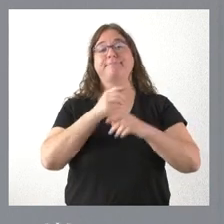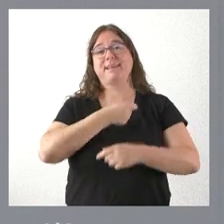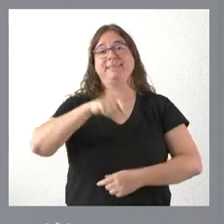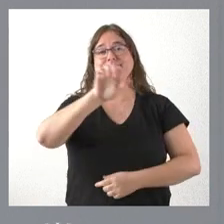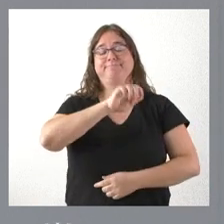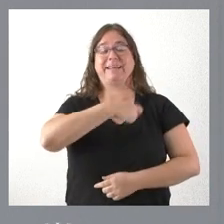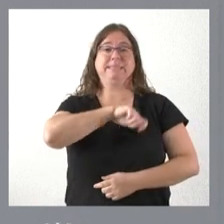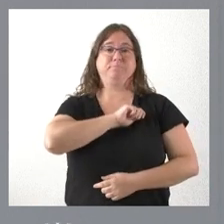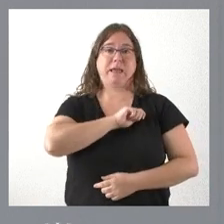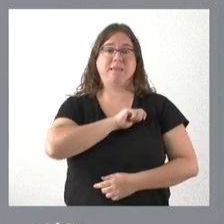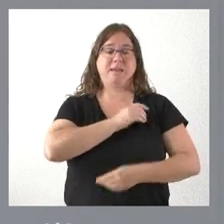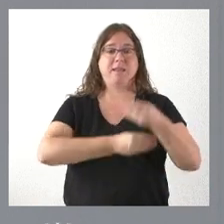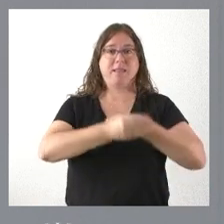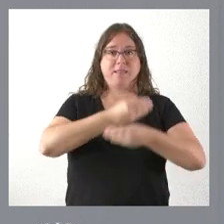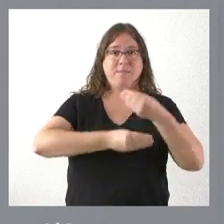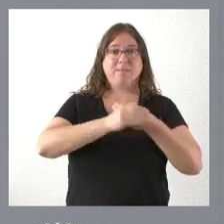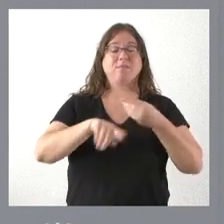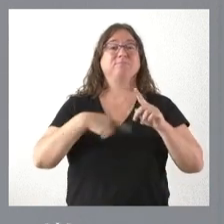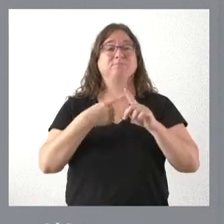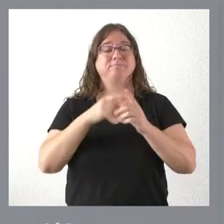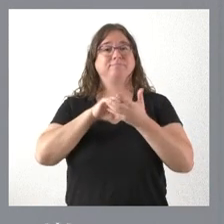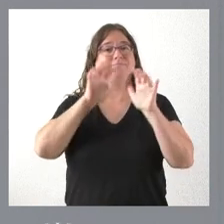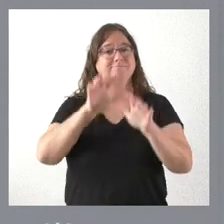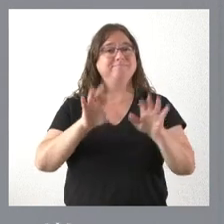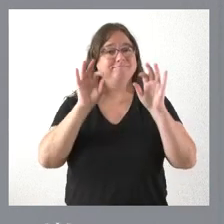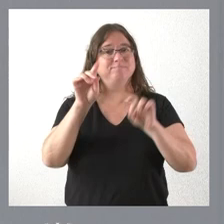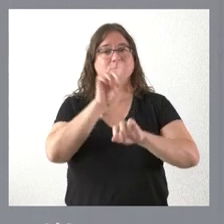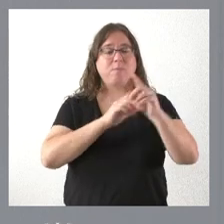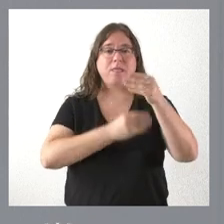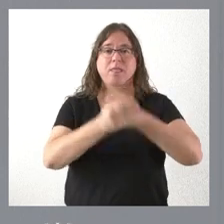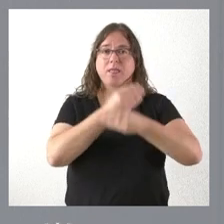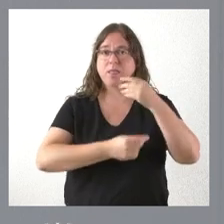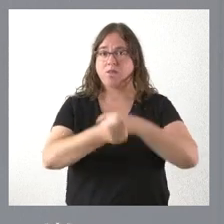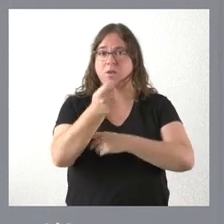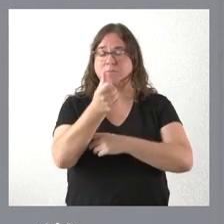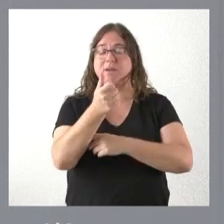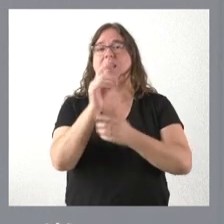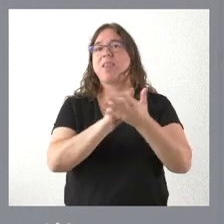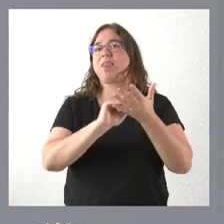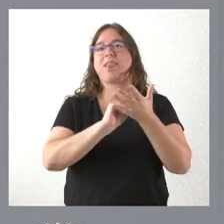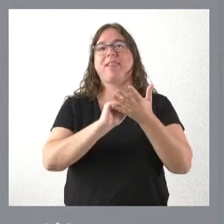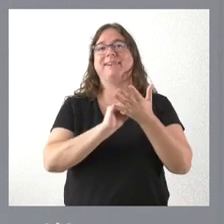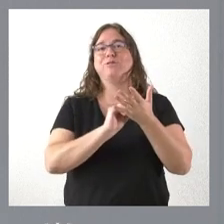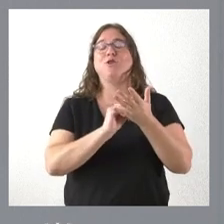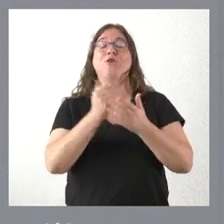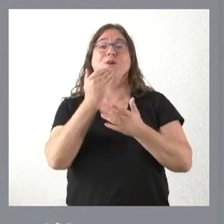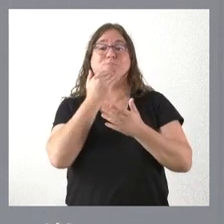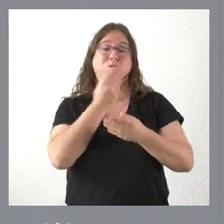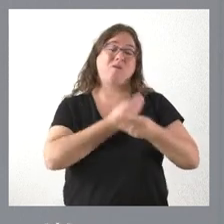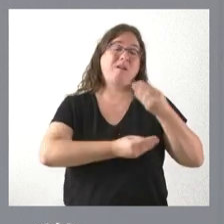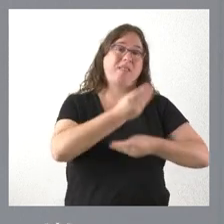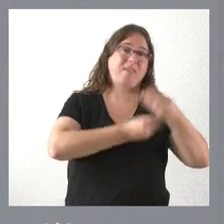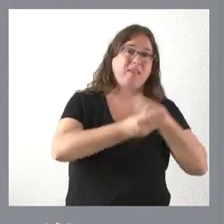y en Castilla y ahora en particular es un problema vinculado al dato de crecimiento vegetativo negativo